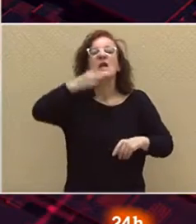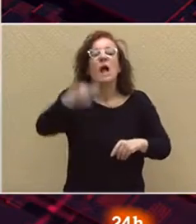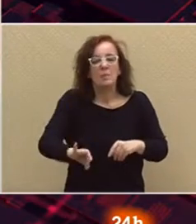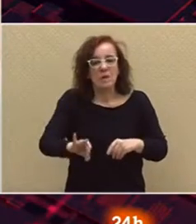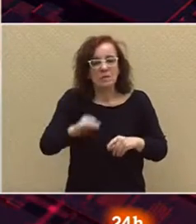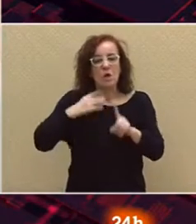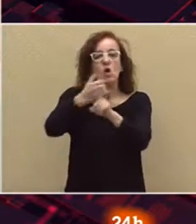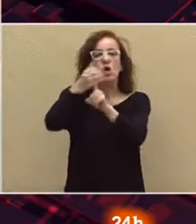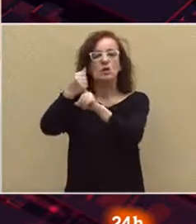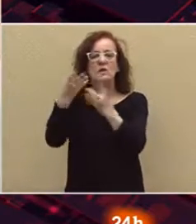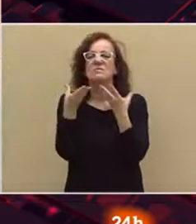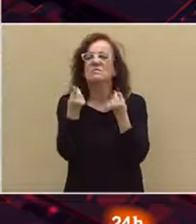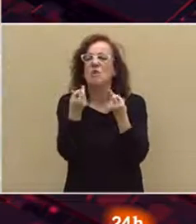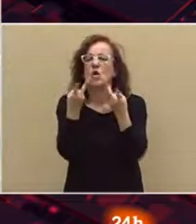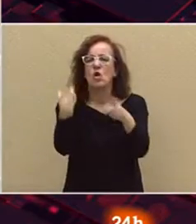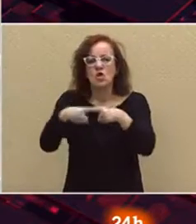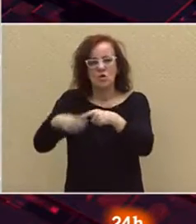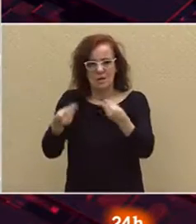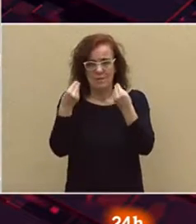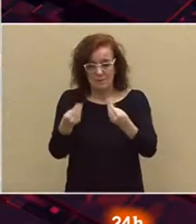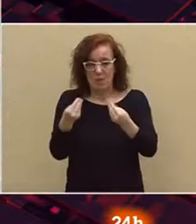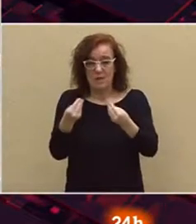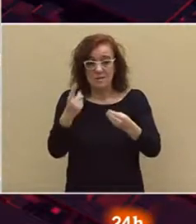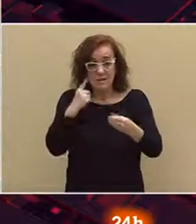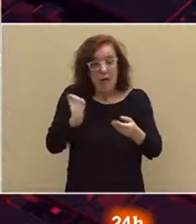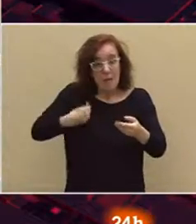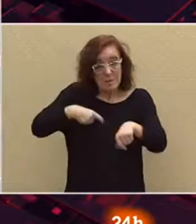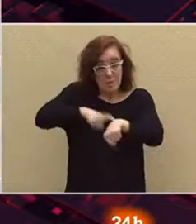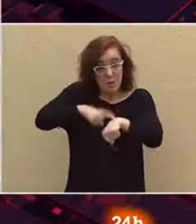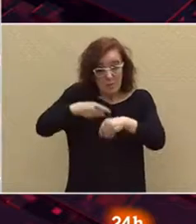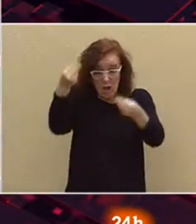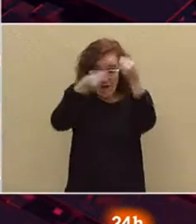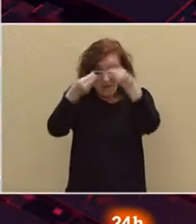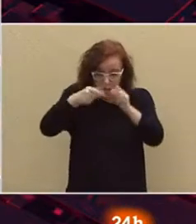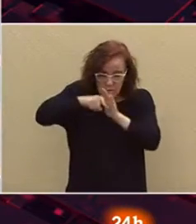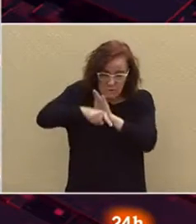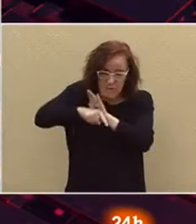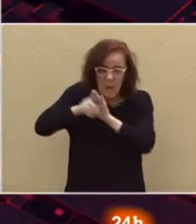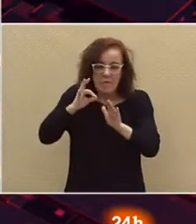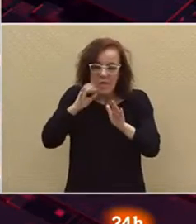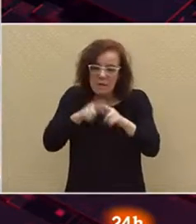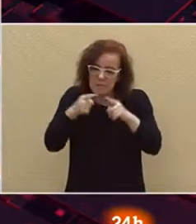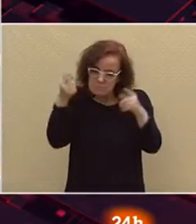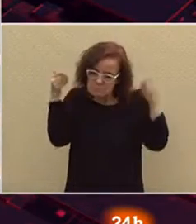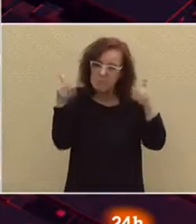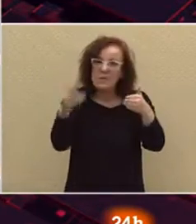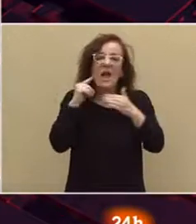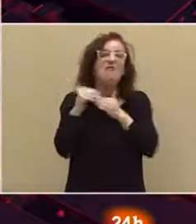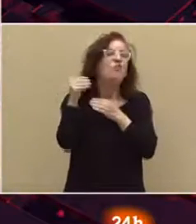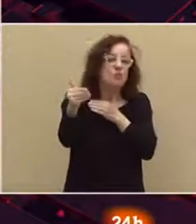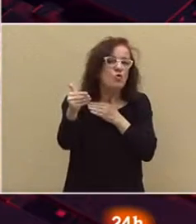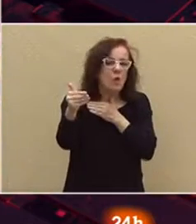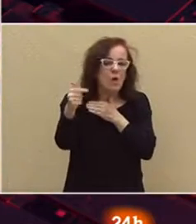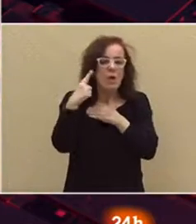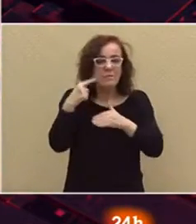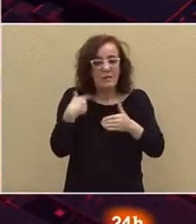tantas cosas buenas. Y a la vez, esa profunda reflexión debe abarcar necesariamente el futuro y ayudarnos a